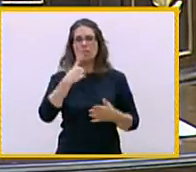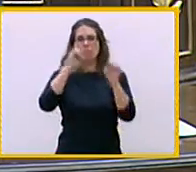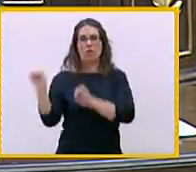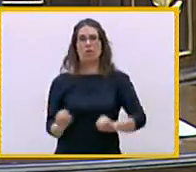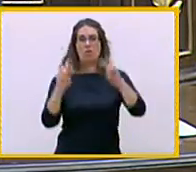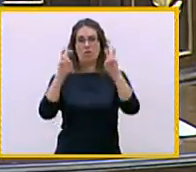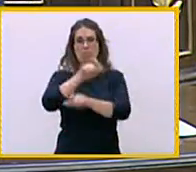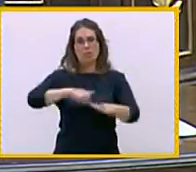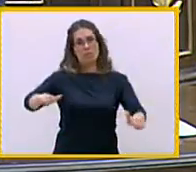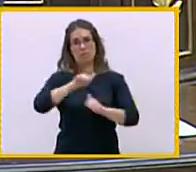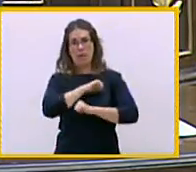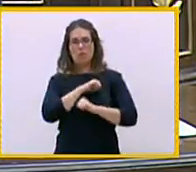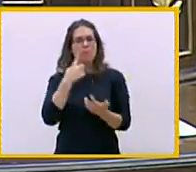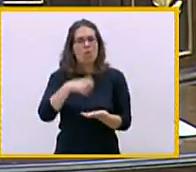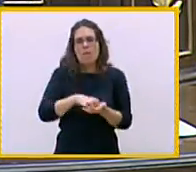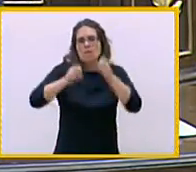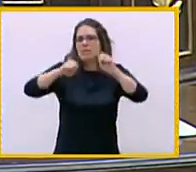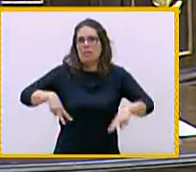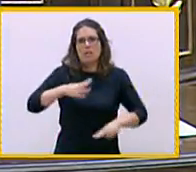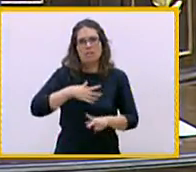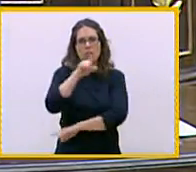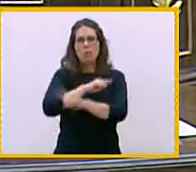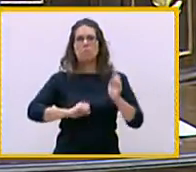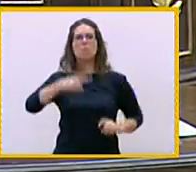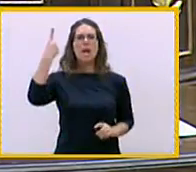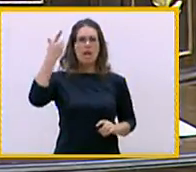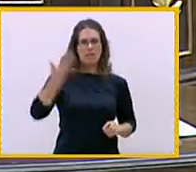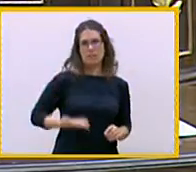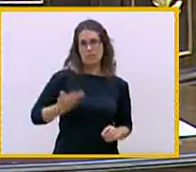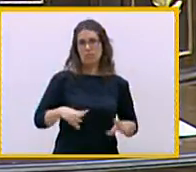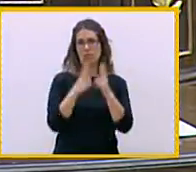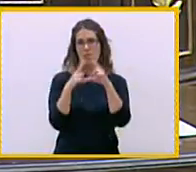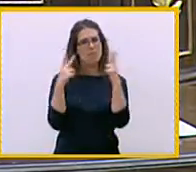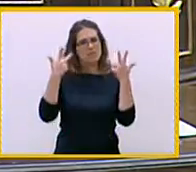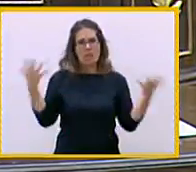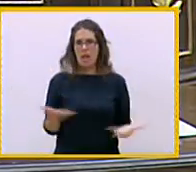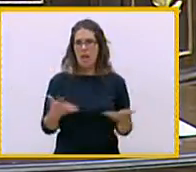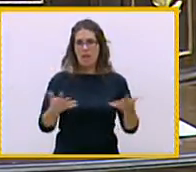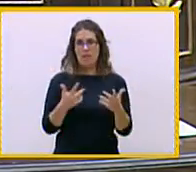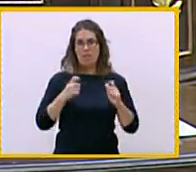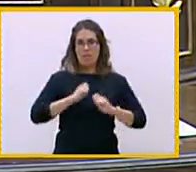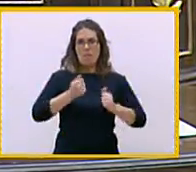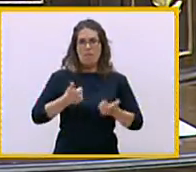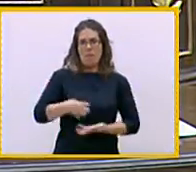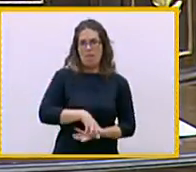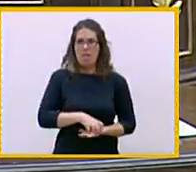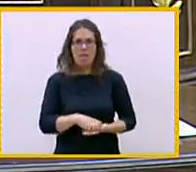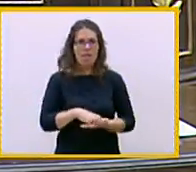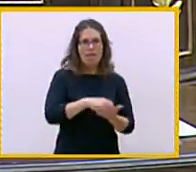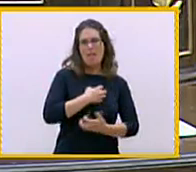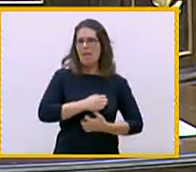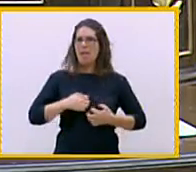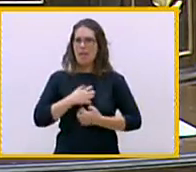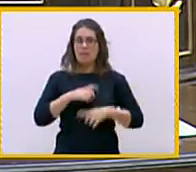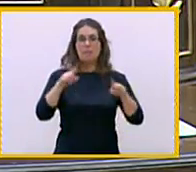duda alguna, nuestro mayor problema social, el más grave, el que más inquietud genera y más dificultades